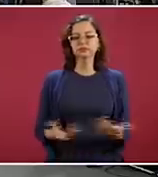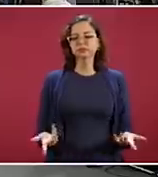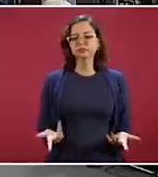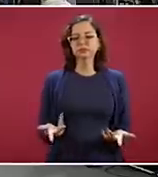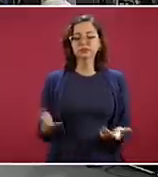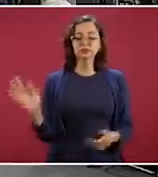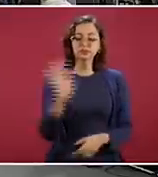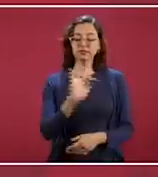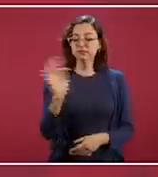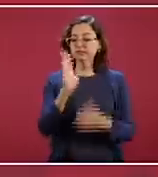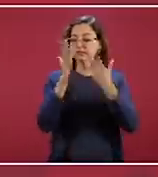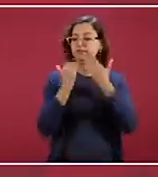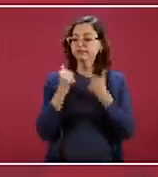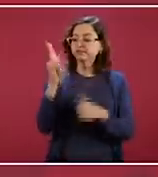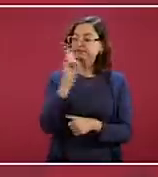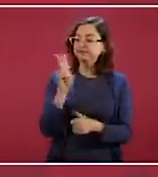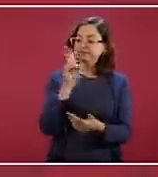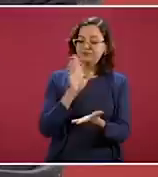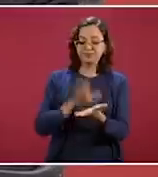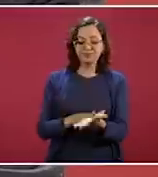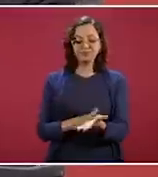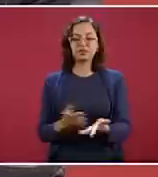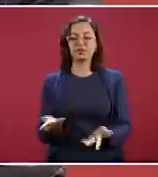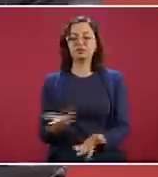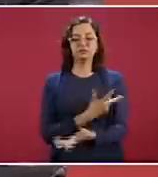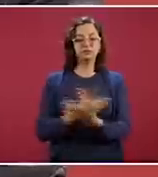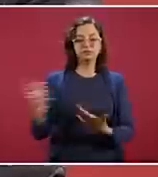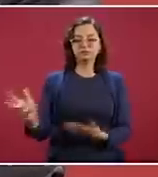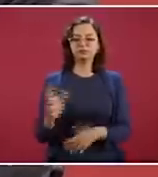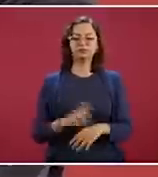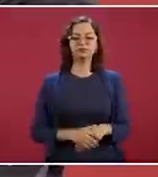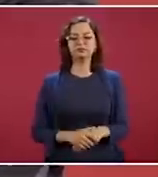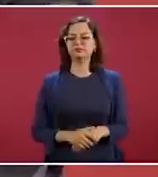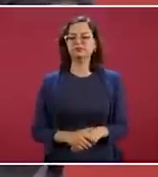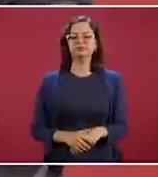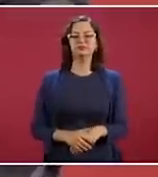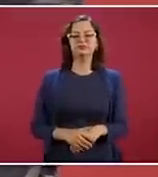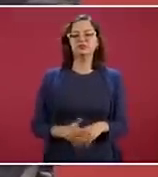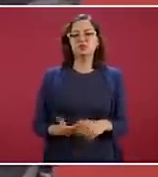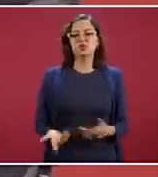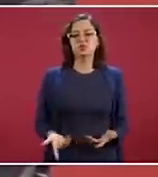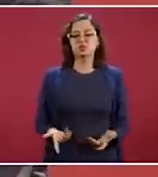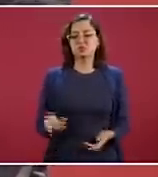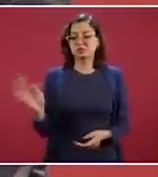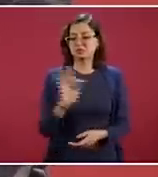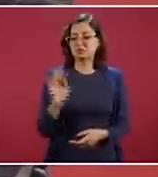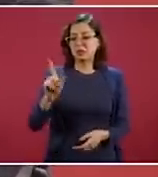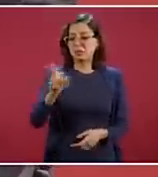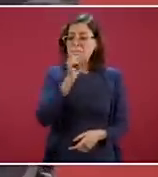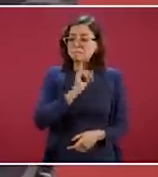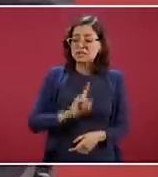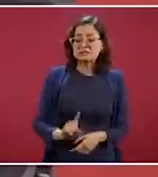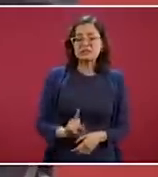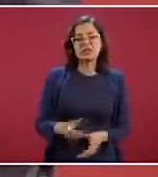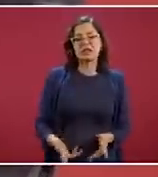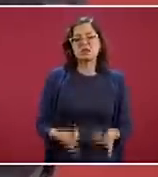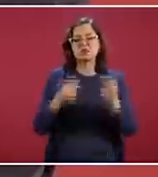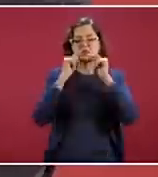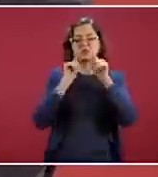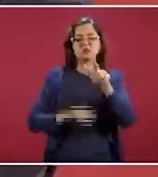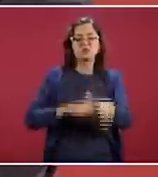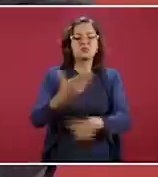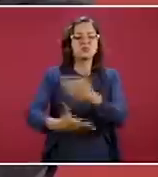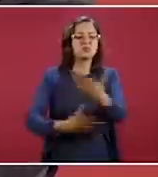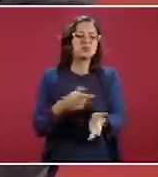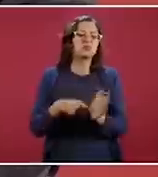pruebas suficientes, aunque sea un exceso, al final de cuentas, si no es cierto, pues se